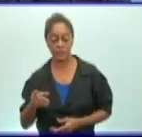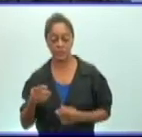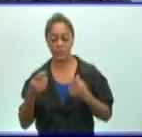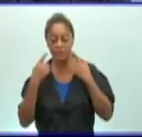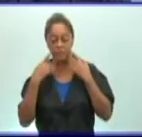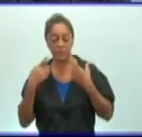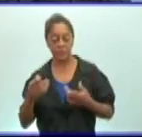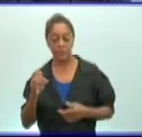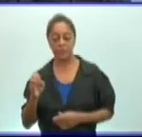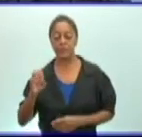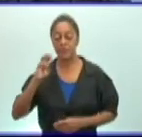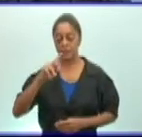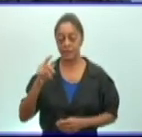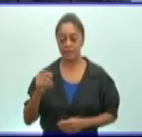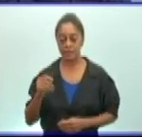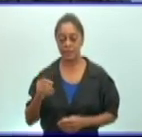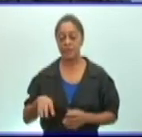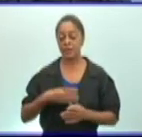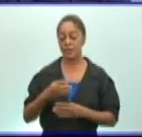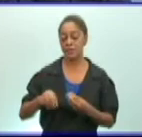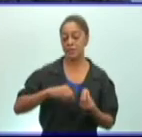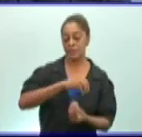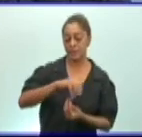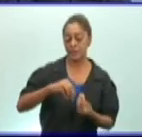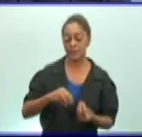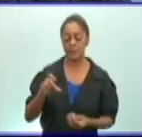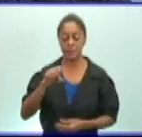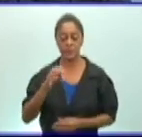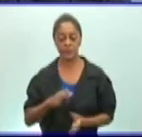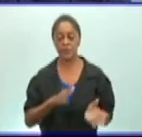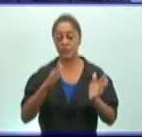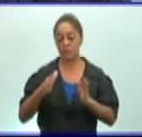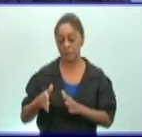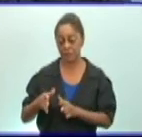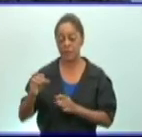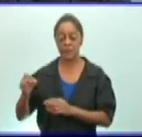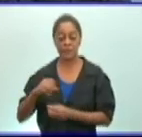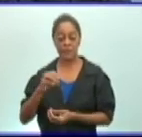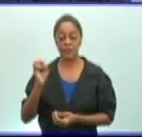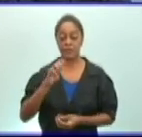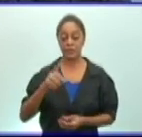Grecia? ¿Qué características tendrá la transición de la sociedad comunitaria a la sociedad